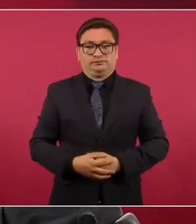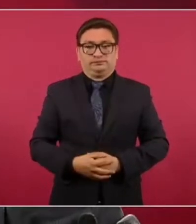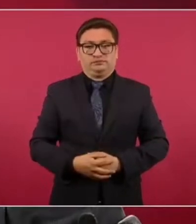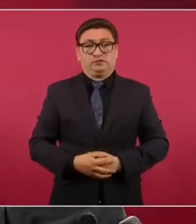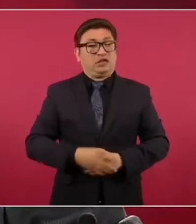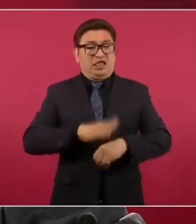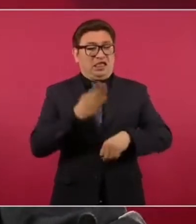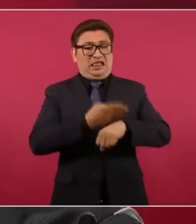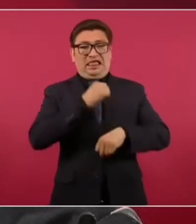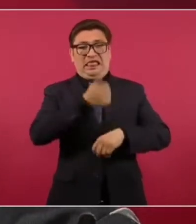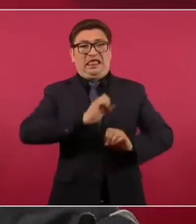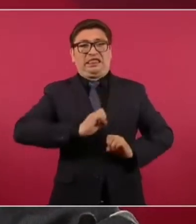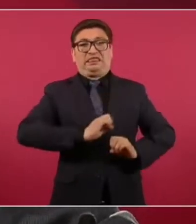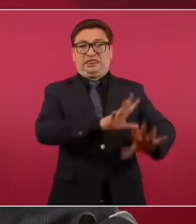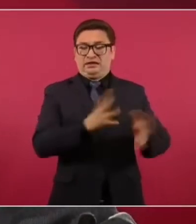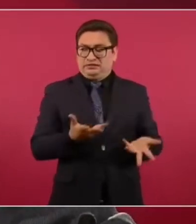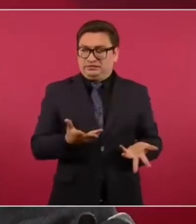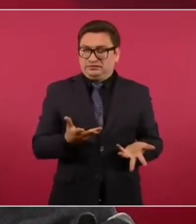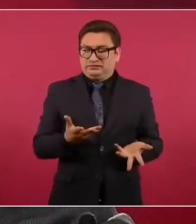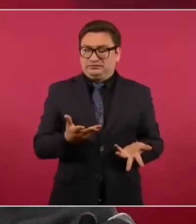la impunidad.